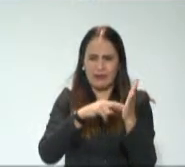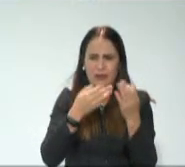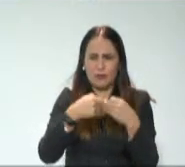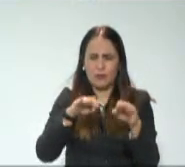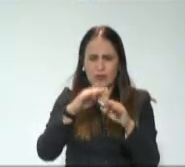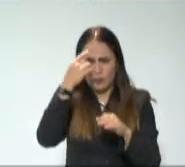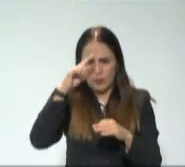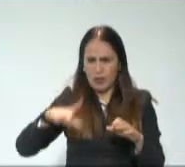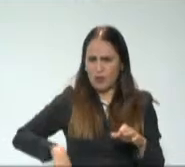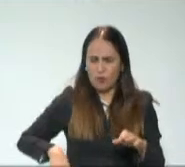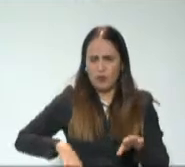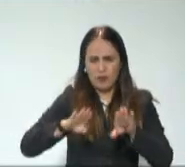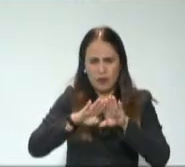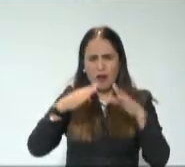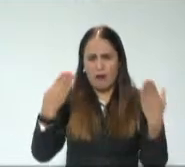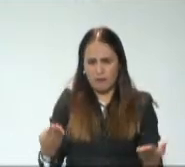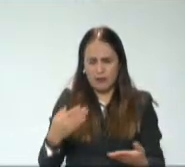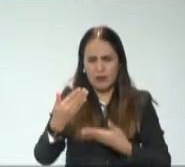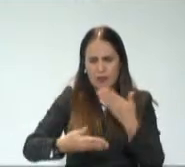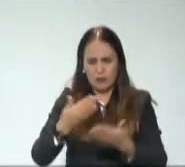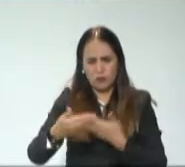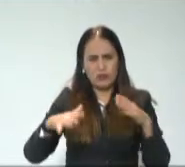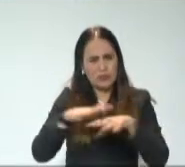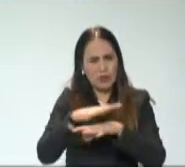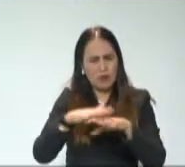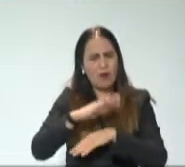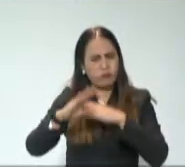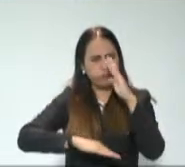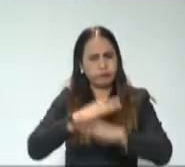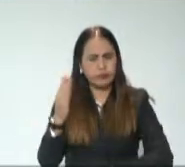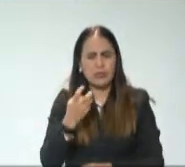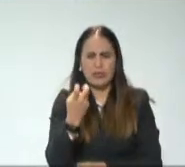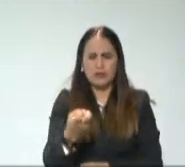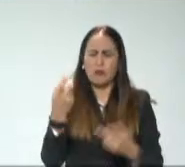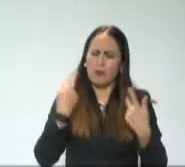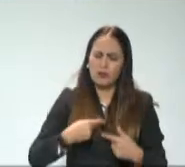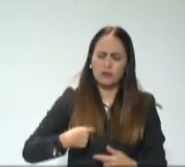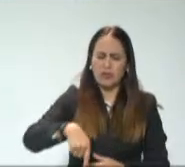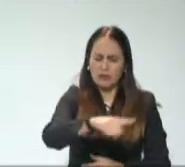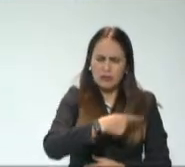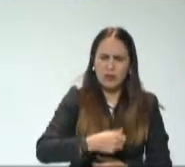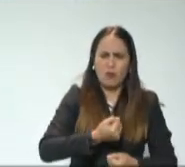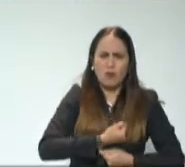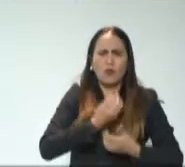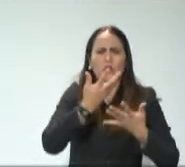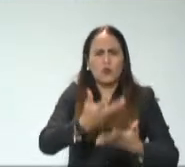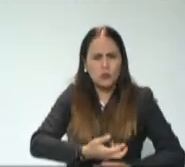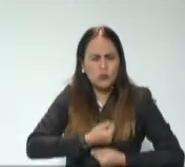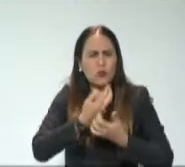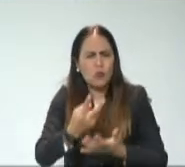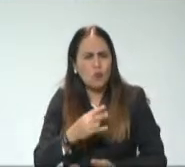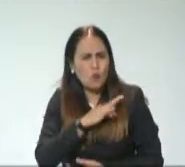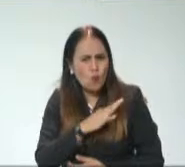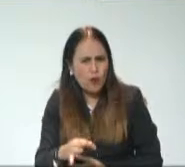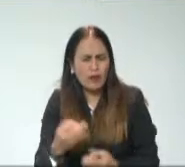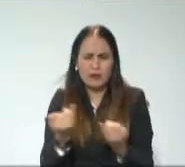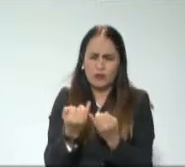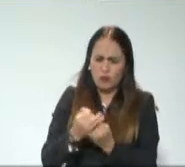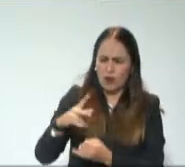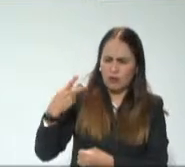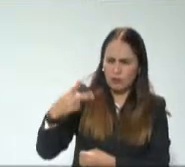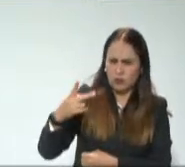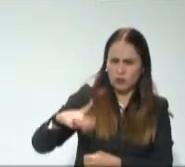gobierno abierto sean exitosas ya que permite perite a los ciudadanos ejercer su voz monitorear eficazmente las decisiones